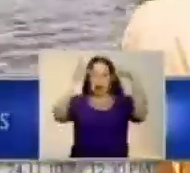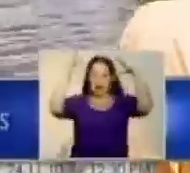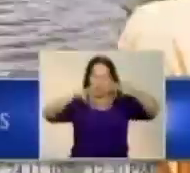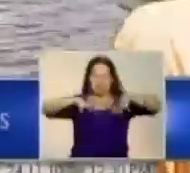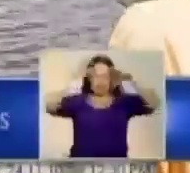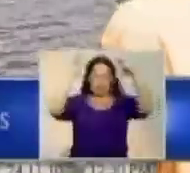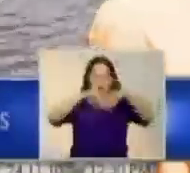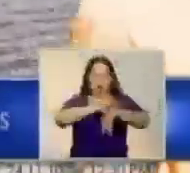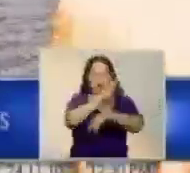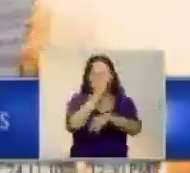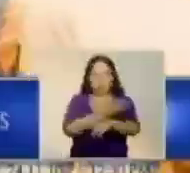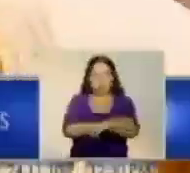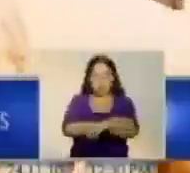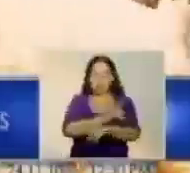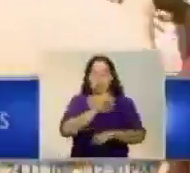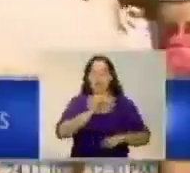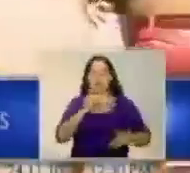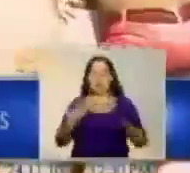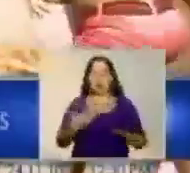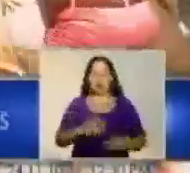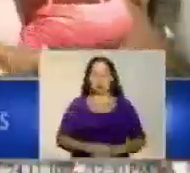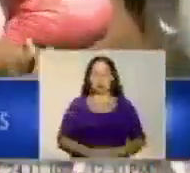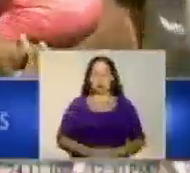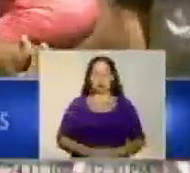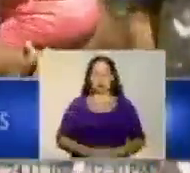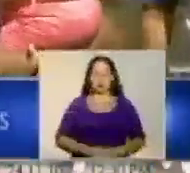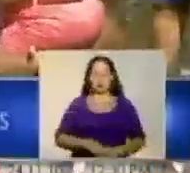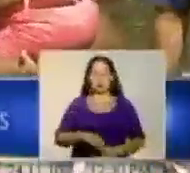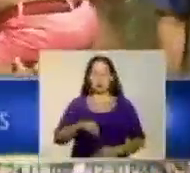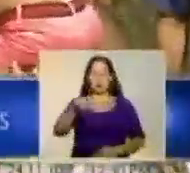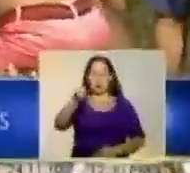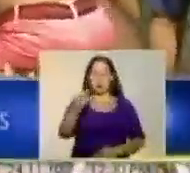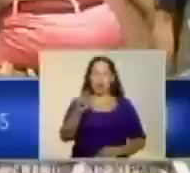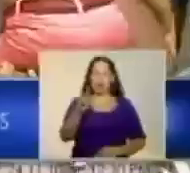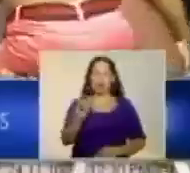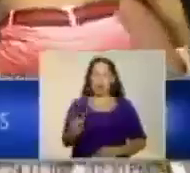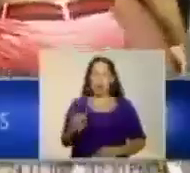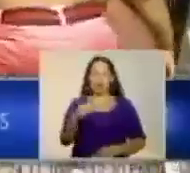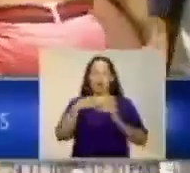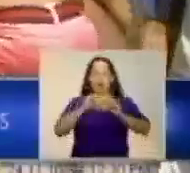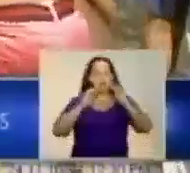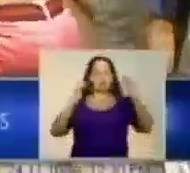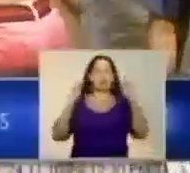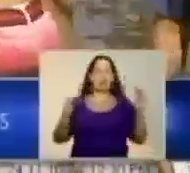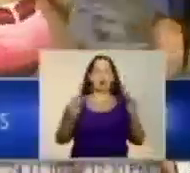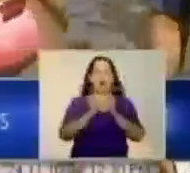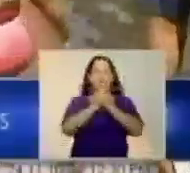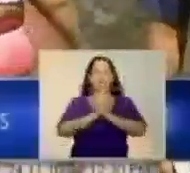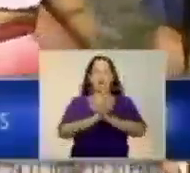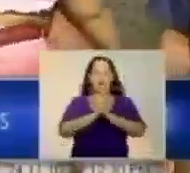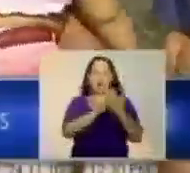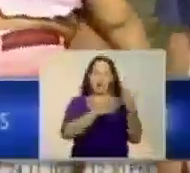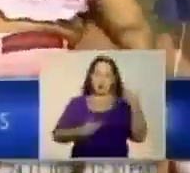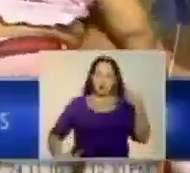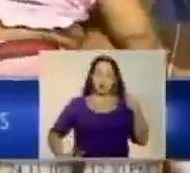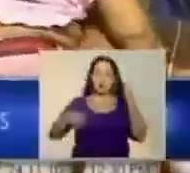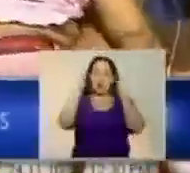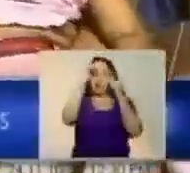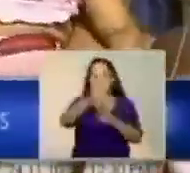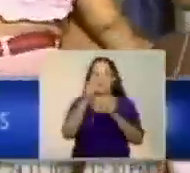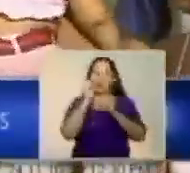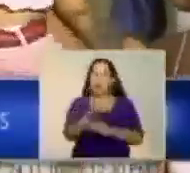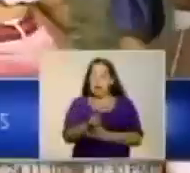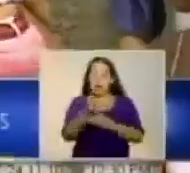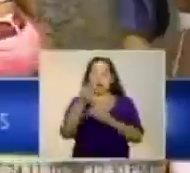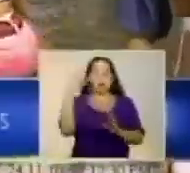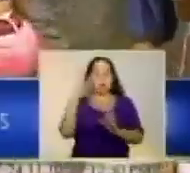lluviosa bastante fuerte. ¿Tu nombre cuál es? Quintana Rivero María Mercedes, y le hacemos un llamado aquí al presidente para que se aboque a la problemática que